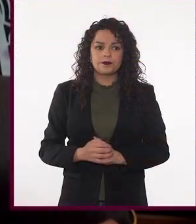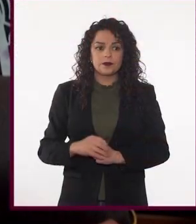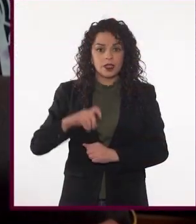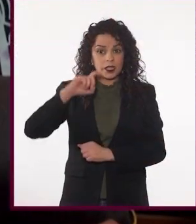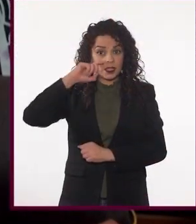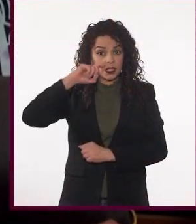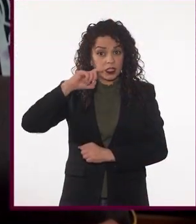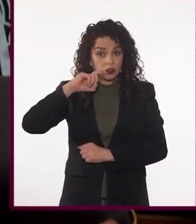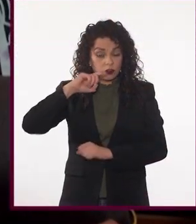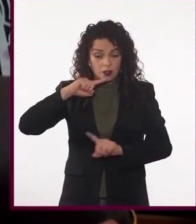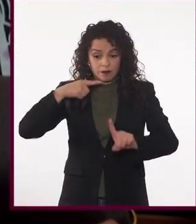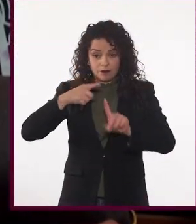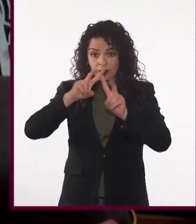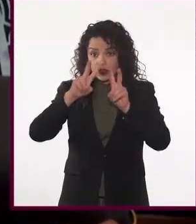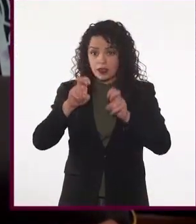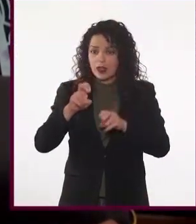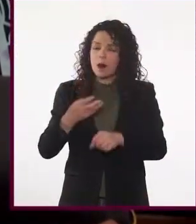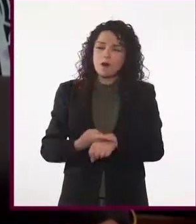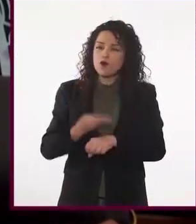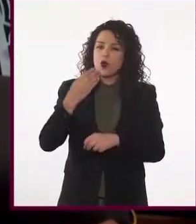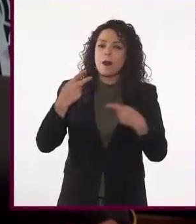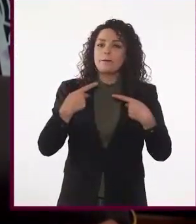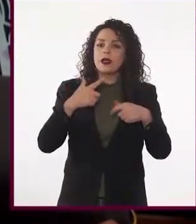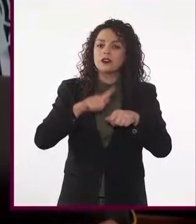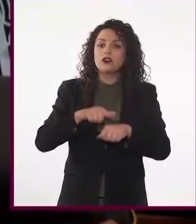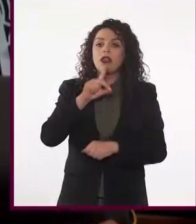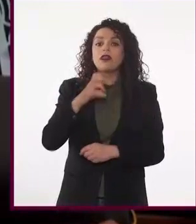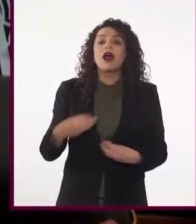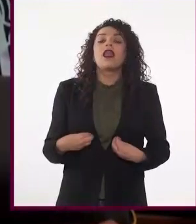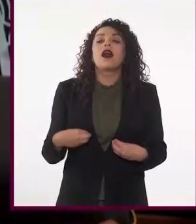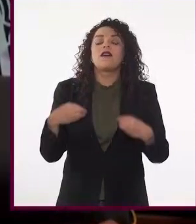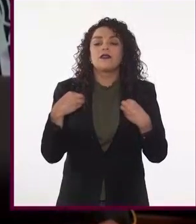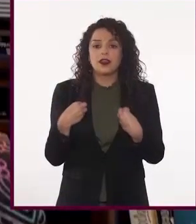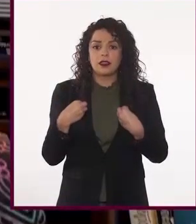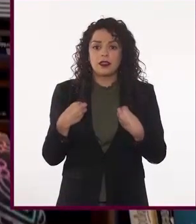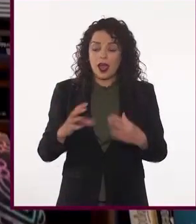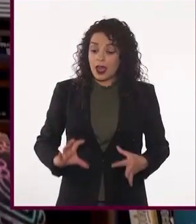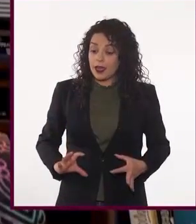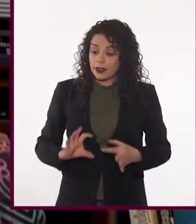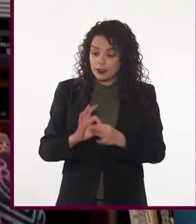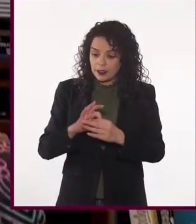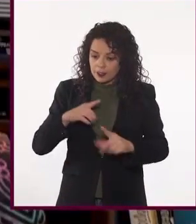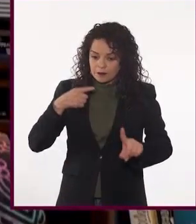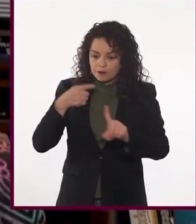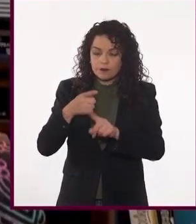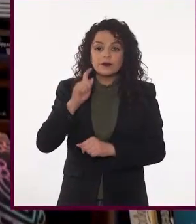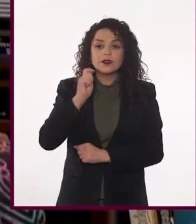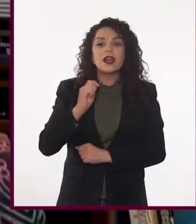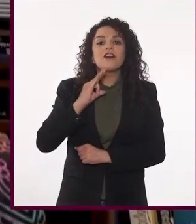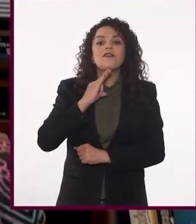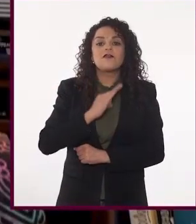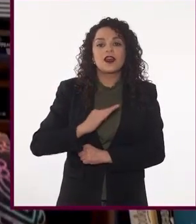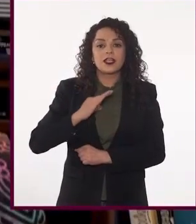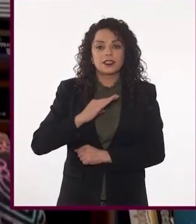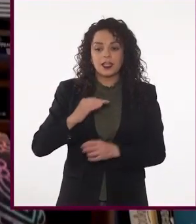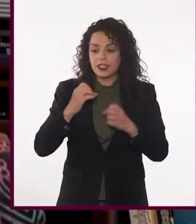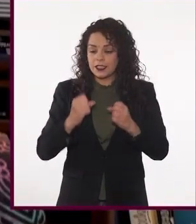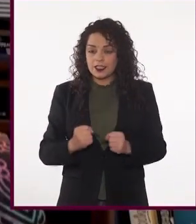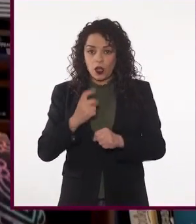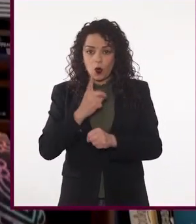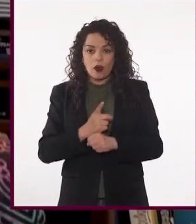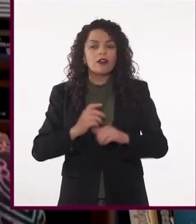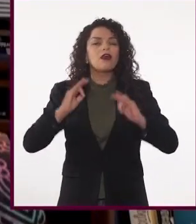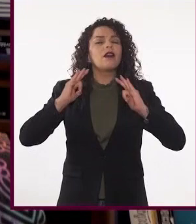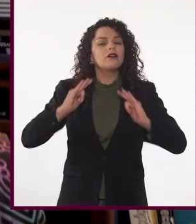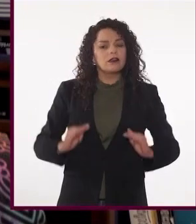La sexualidad es uno de los aspectos más personales de nuestras vidas. Se relaciona directamente con nuestra felicidad,